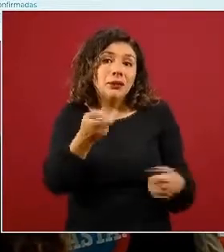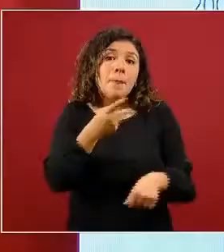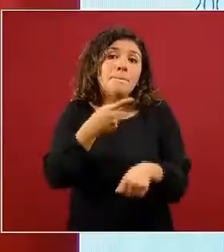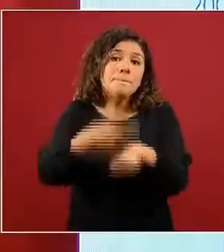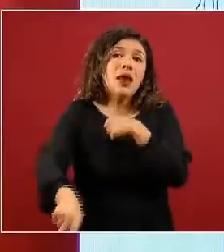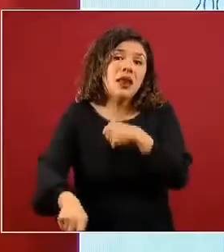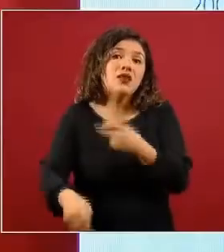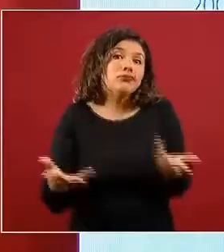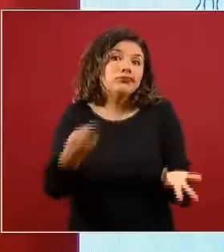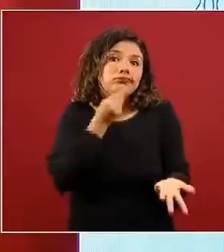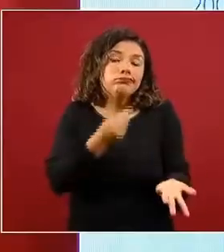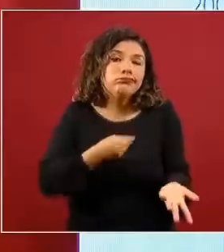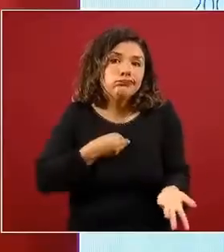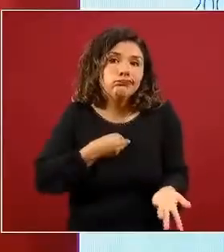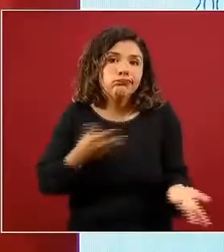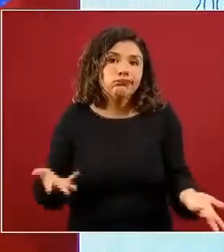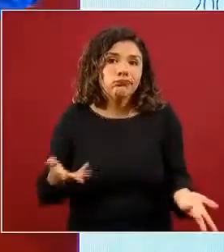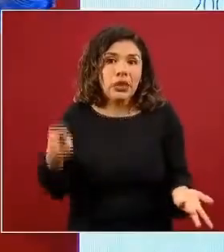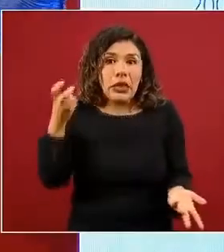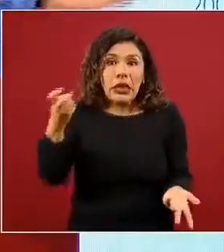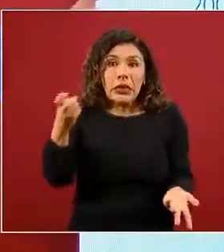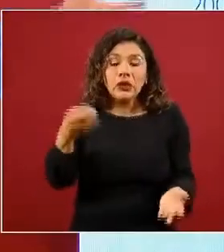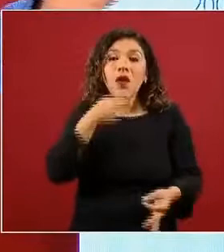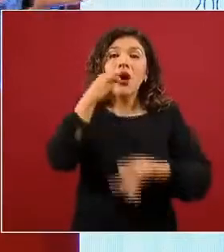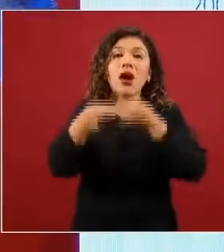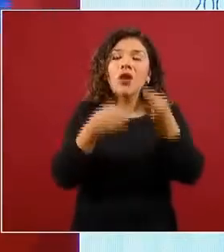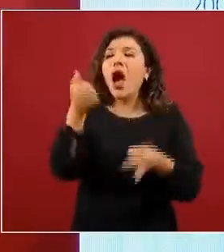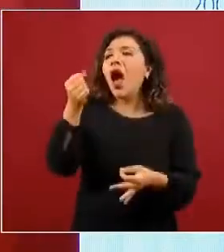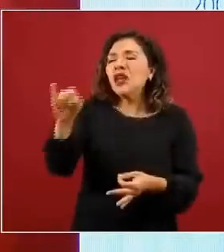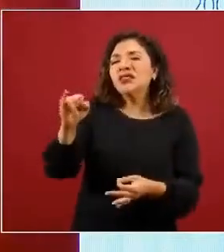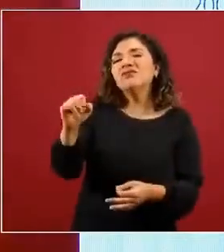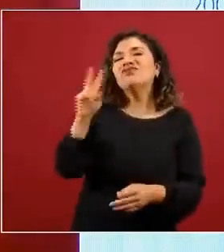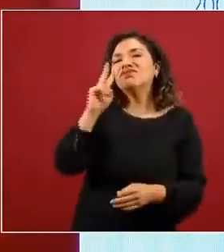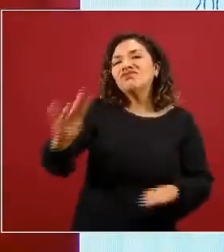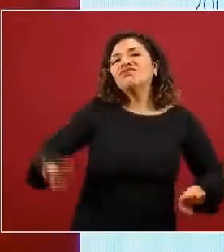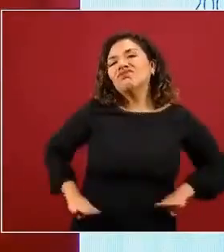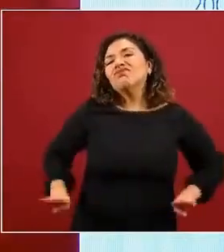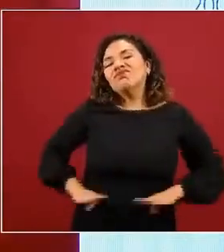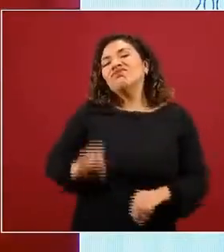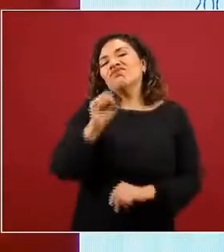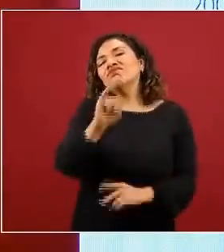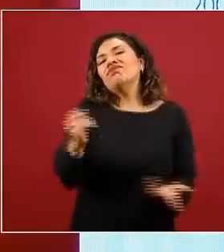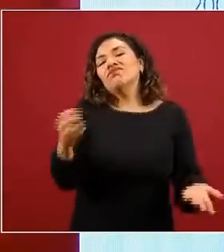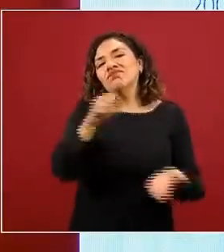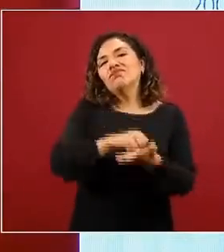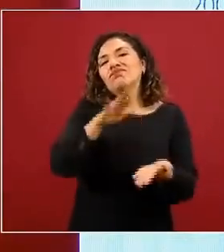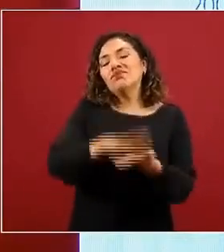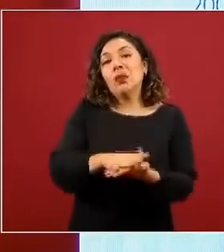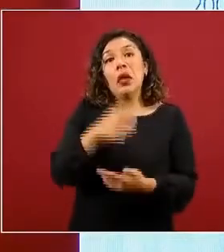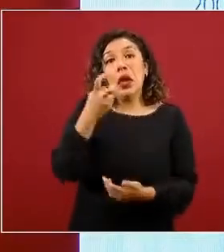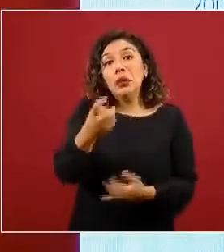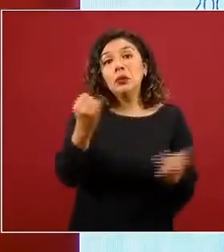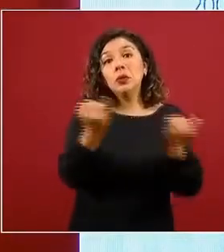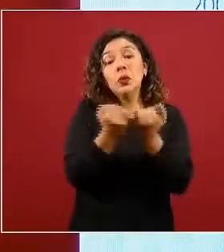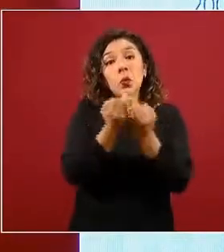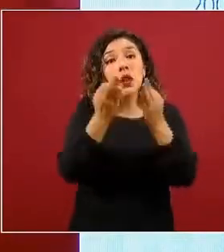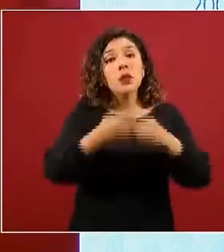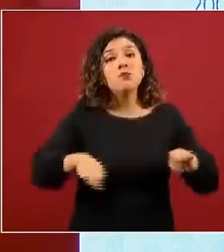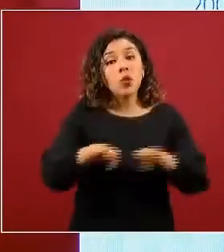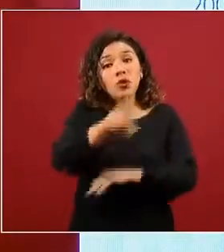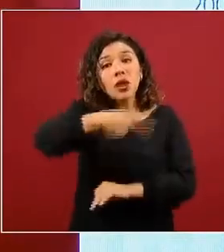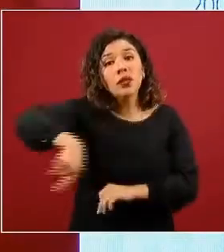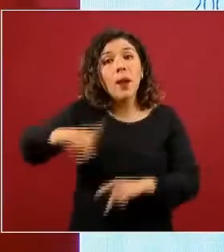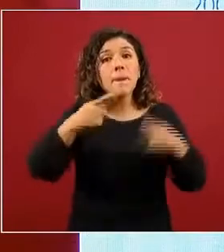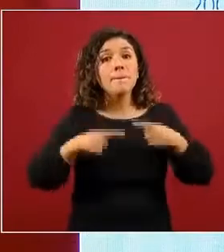riesgo que se corre y esto es una señal esperable. Y aquí también es importante que la sociedad tenga